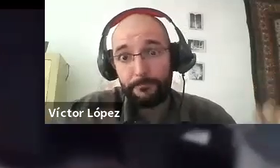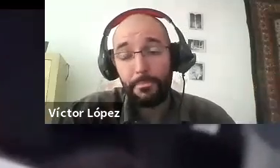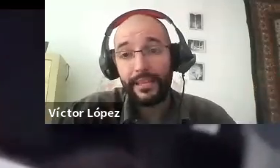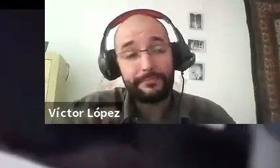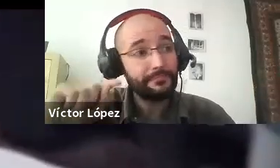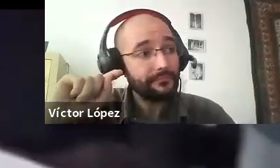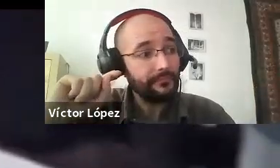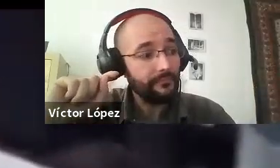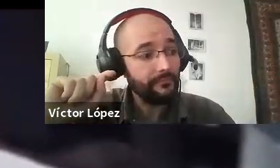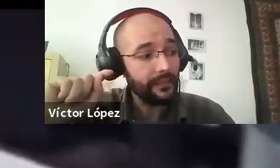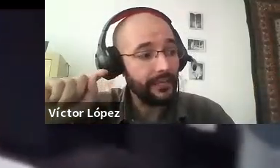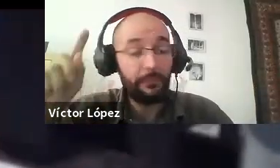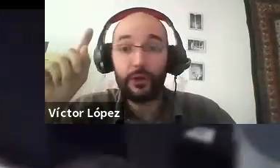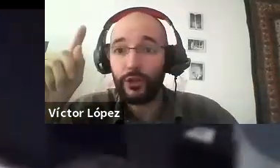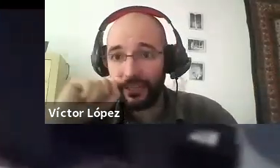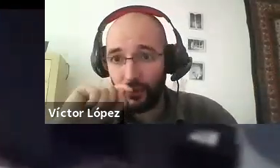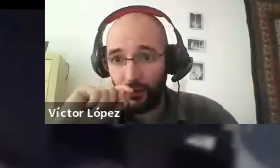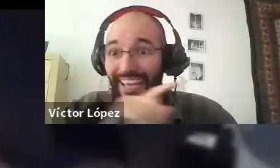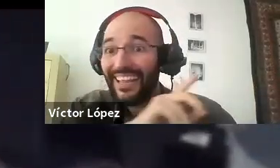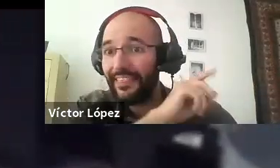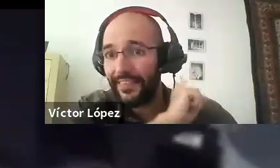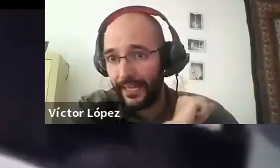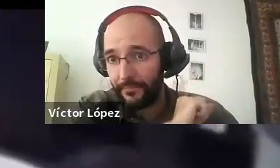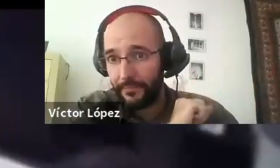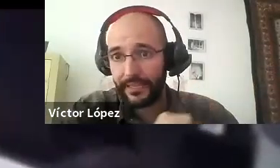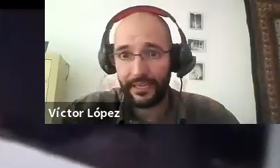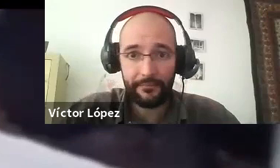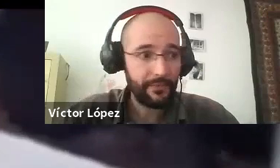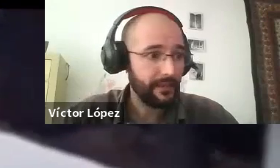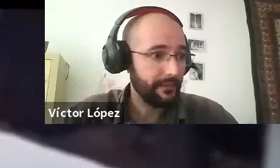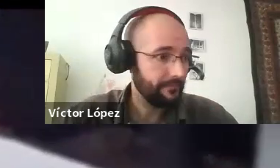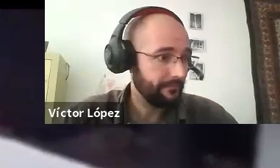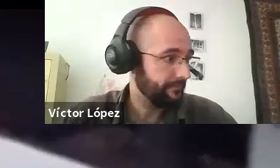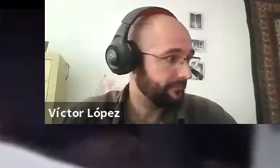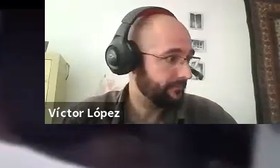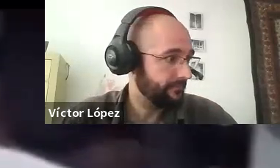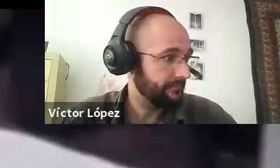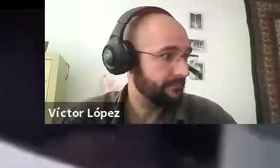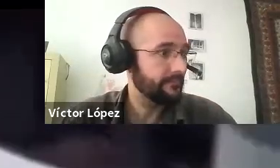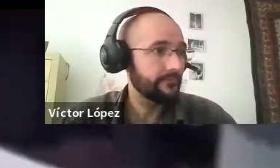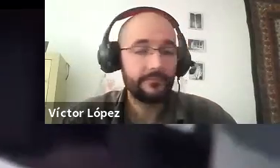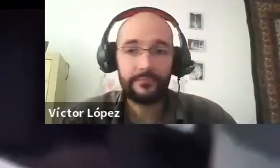magnético. Y por lo tanto, él decide que,